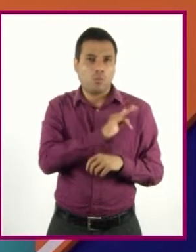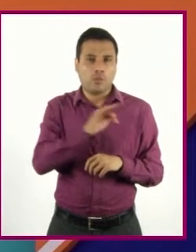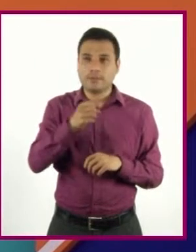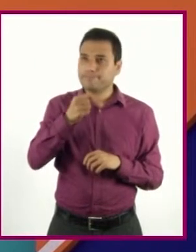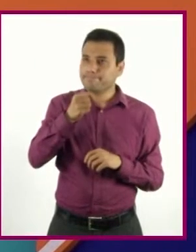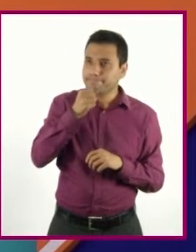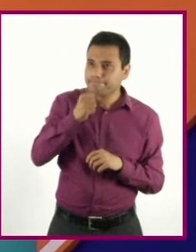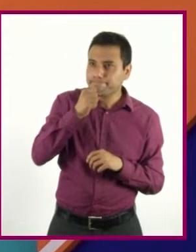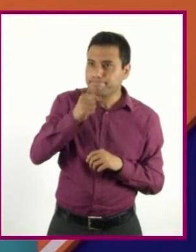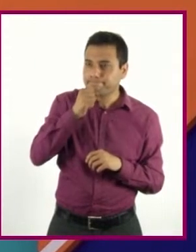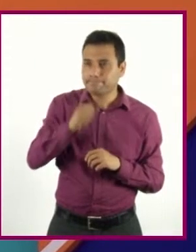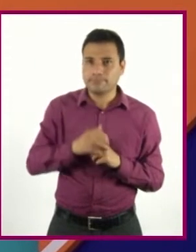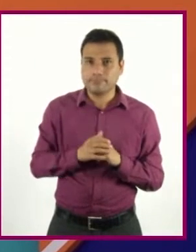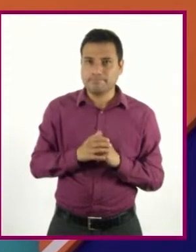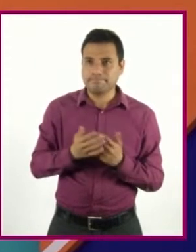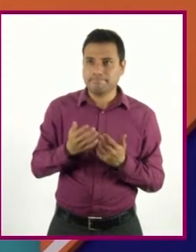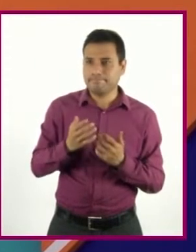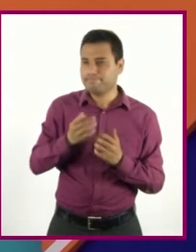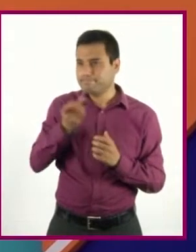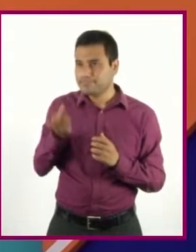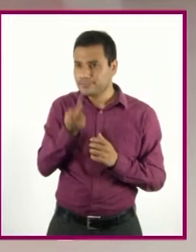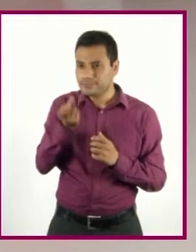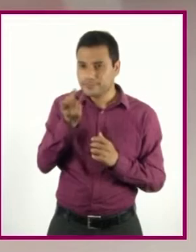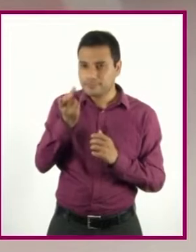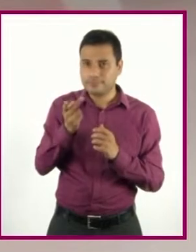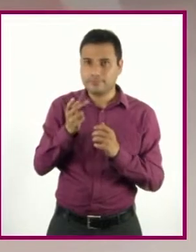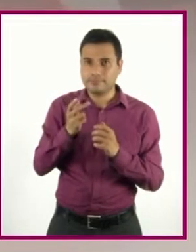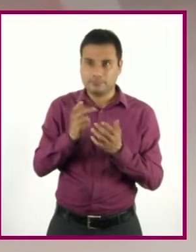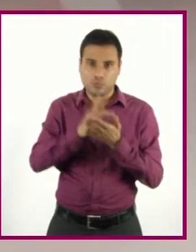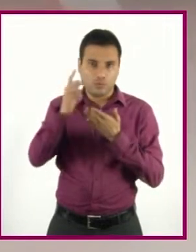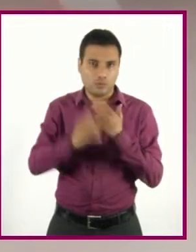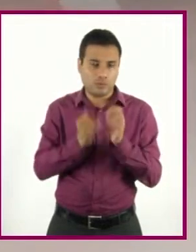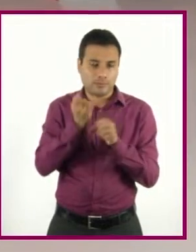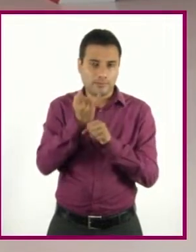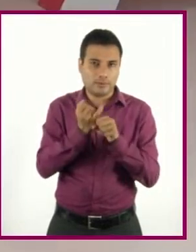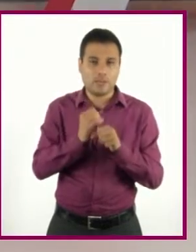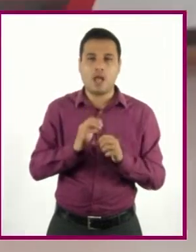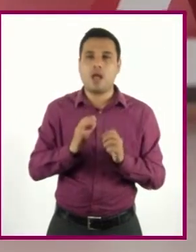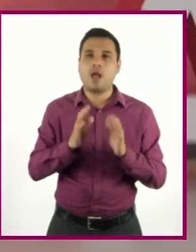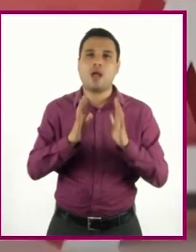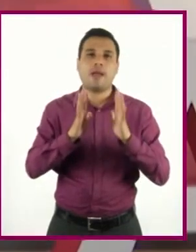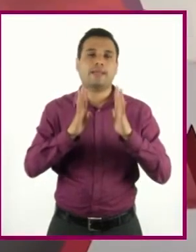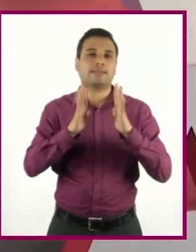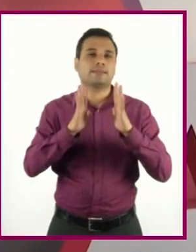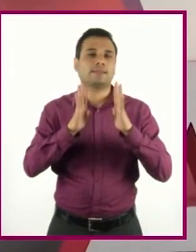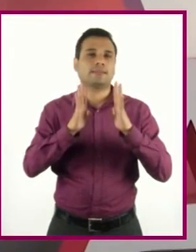y utilizarla como fuente para un proyecto de investigación. Ah,